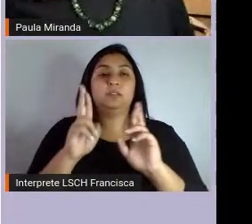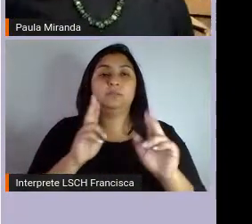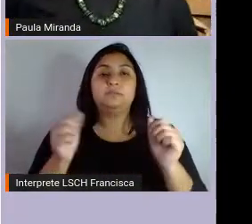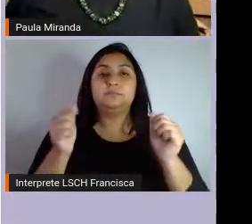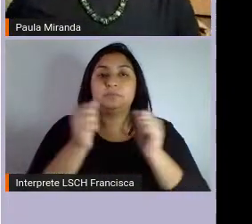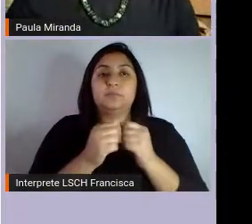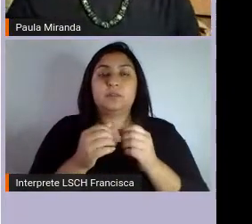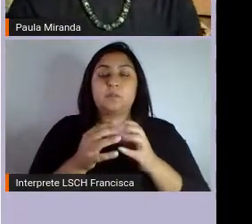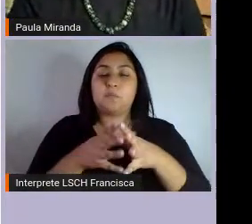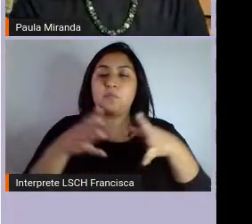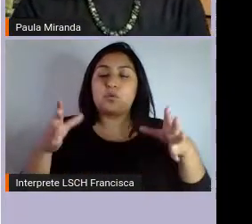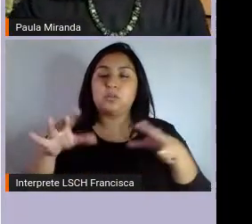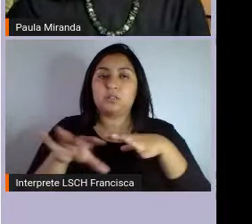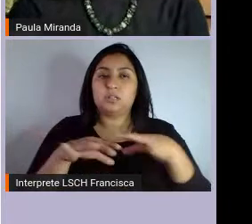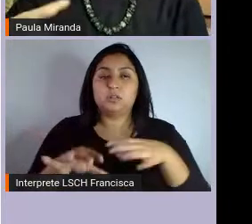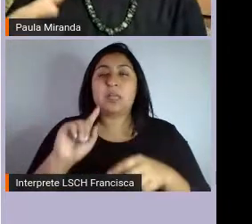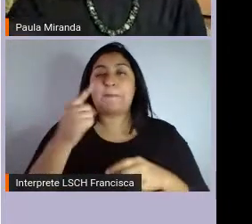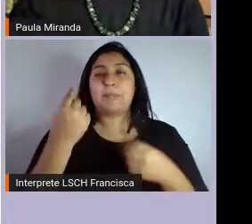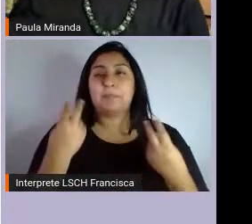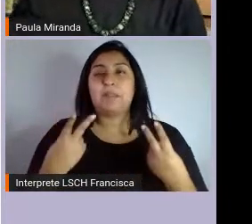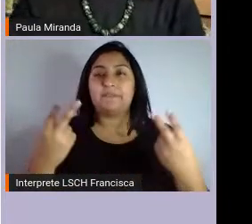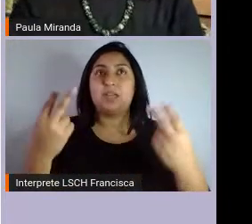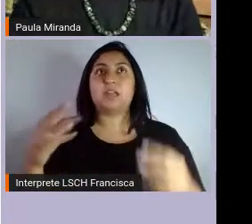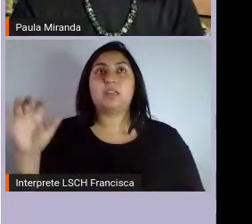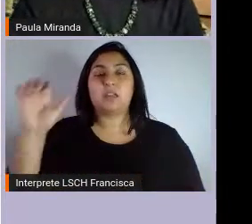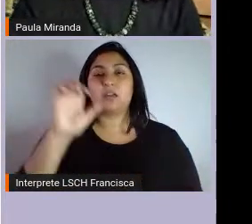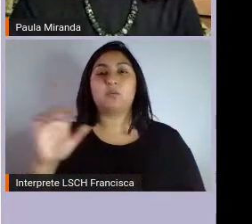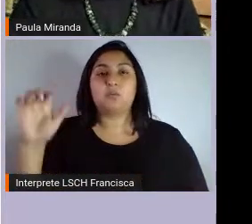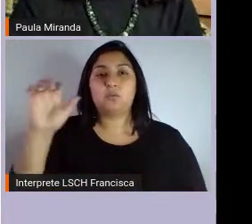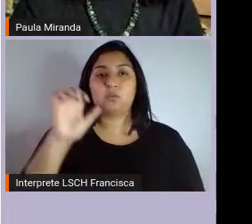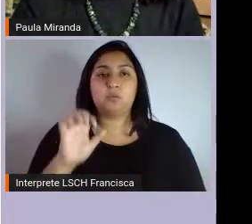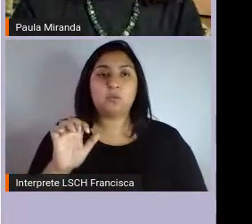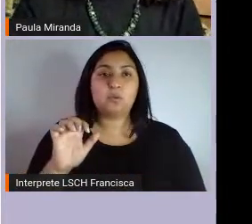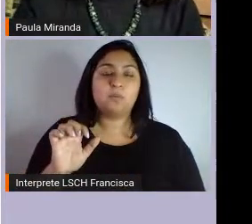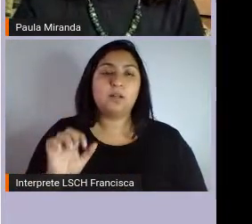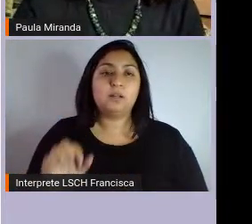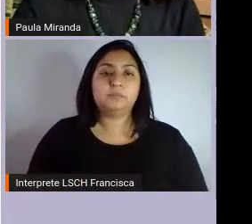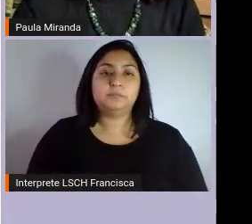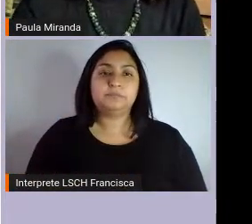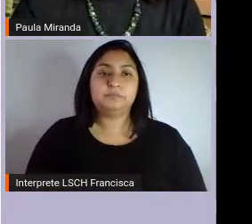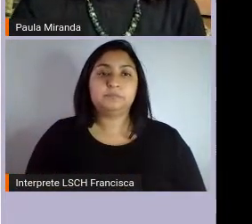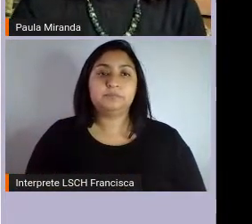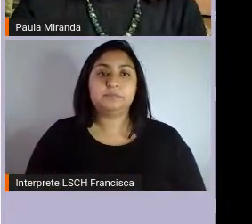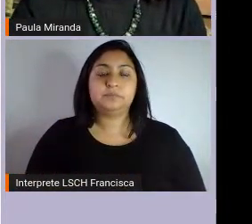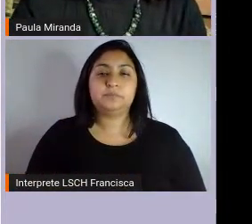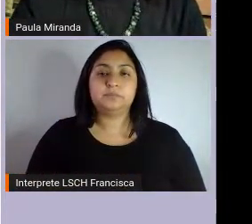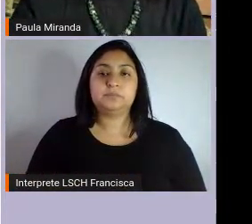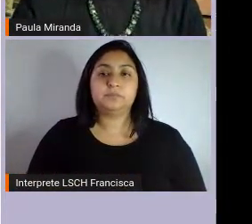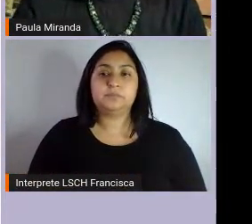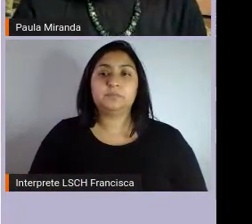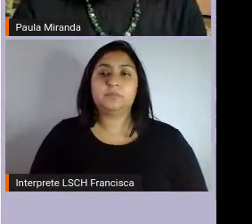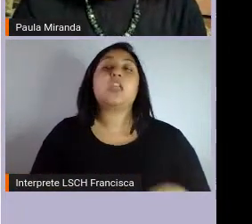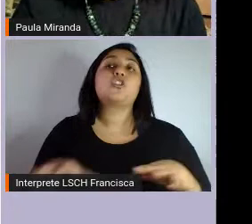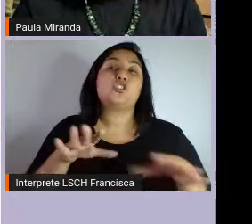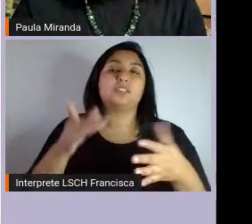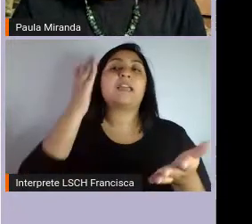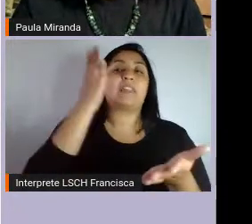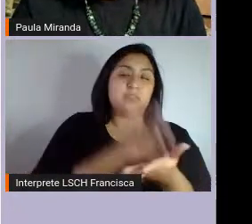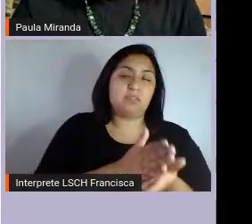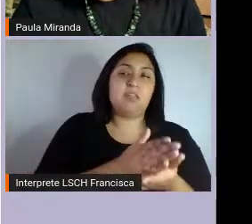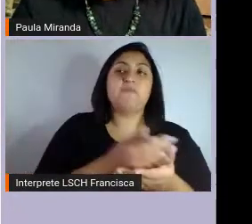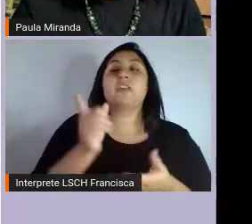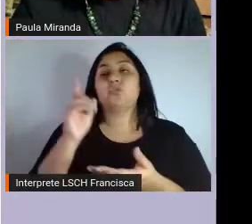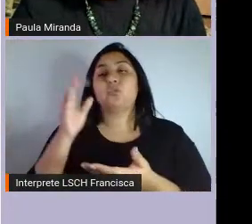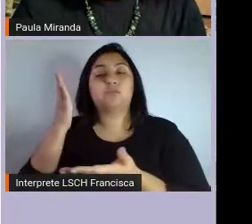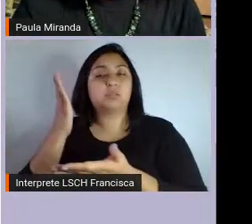Con su viaje, su primer viaje a Europa, donde quedan más cosas claras respecto de lo que debe y no debe hacer. Y obviamente que muy